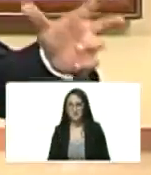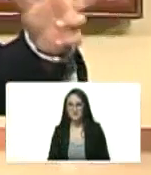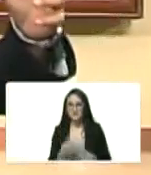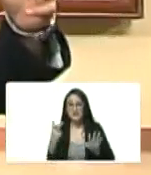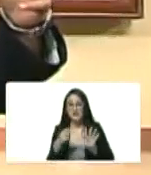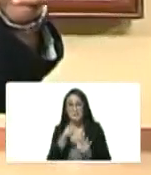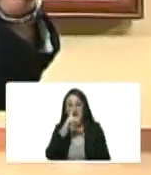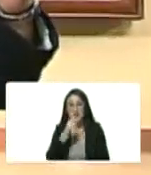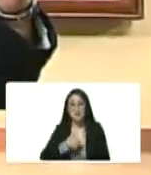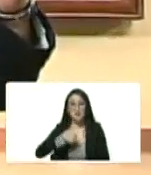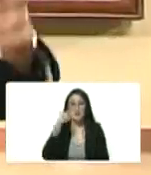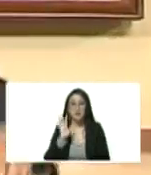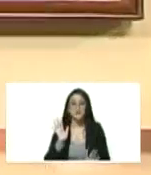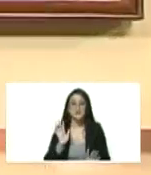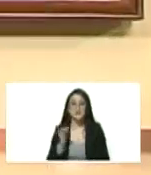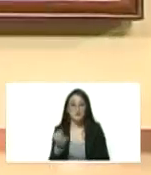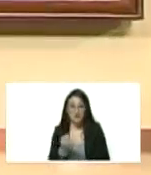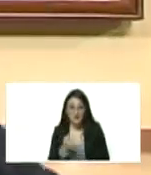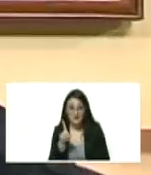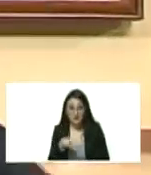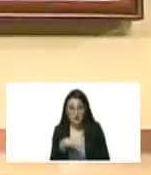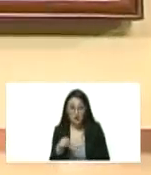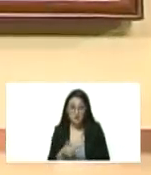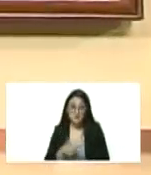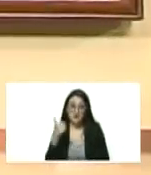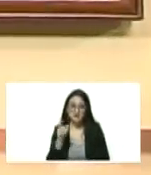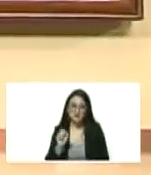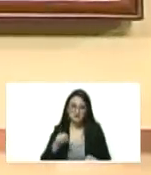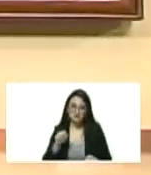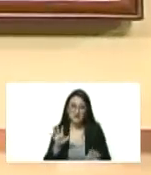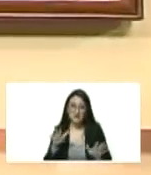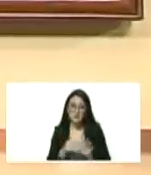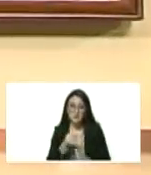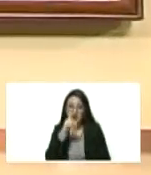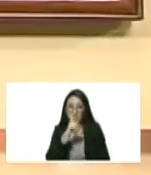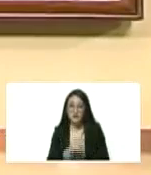7.000 años o más, ¿verdad, profesor? Un poco más, quizás 10.000 años.